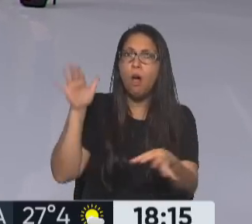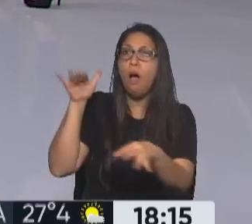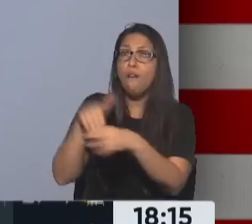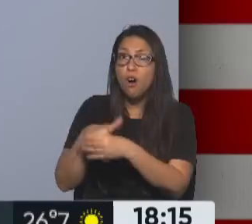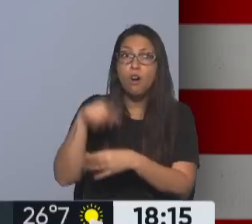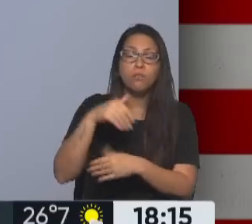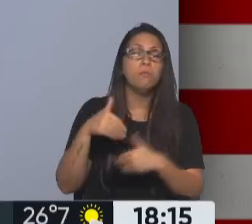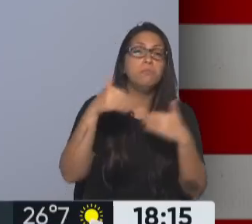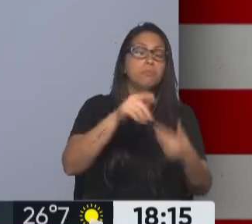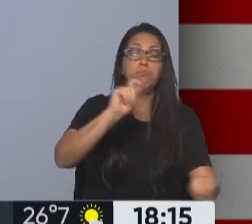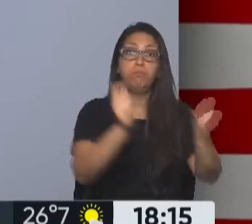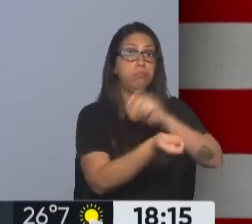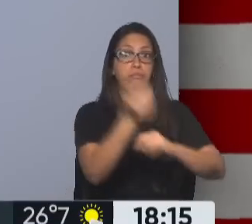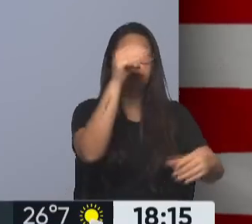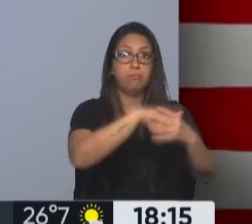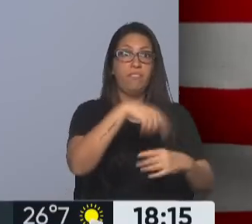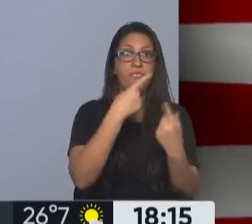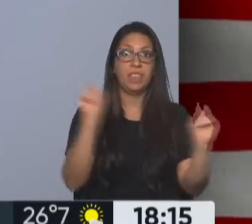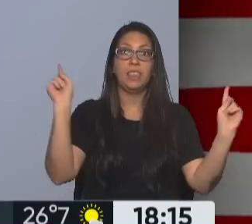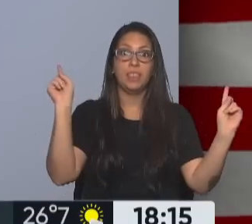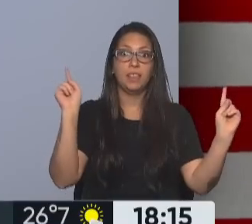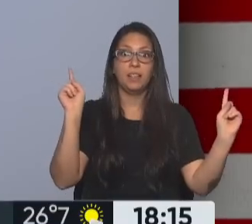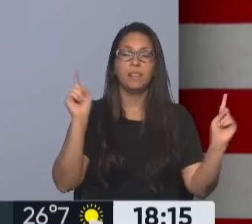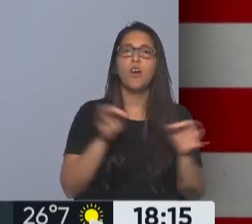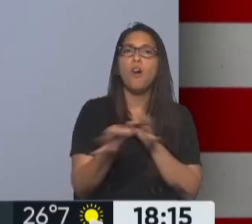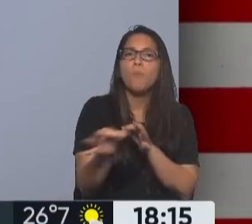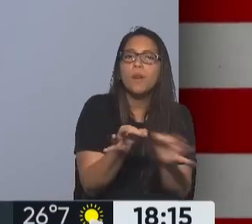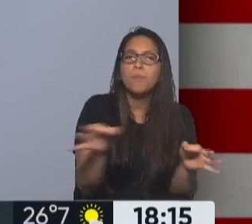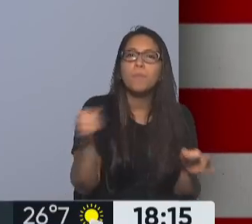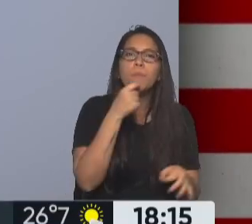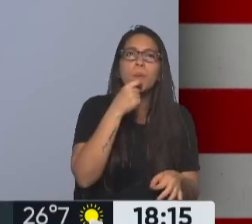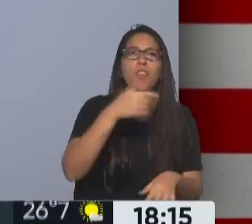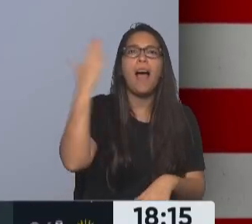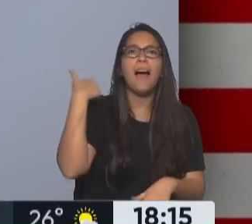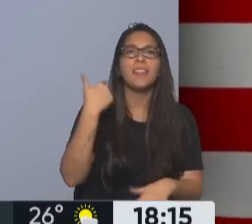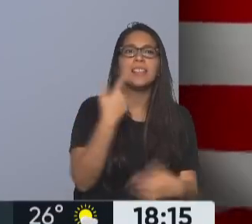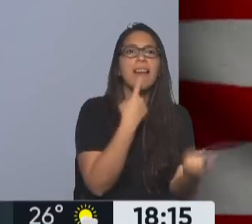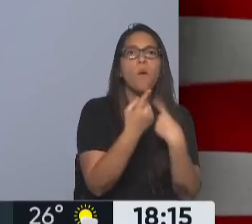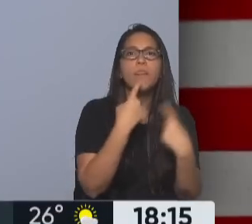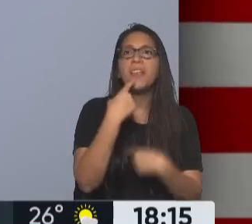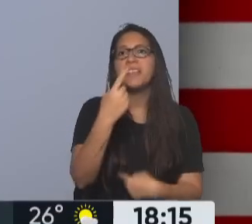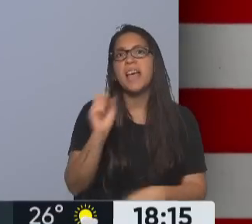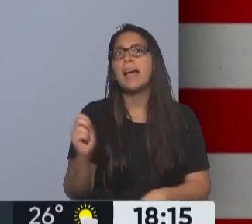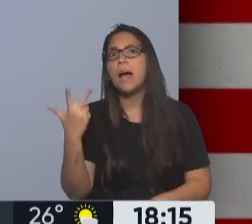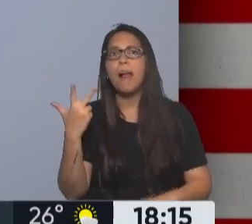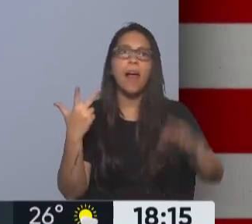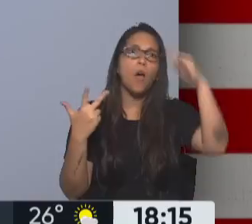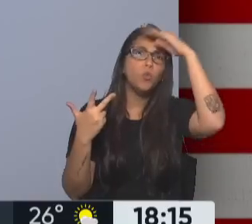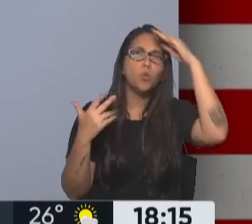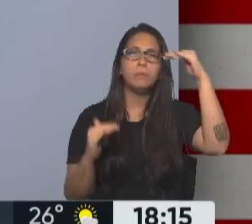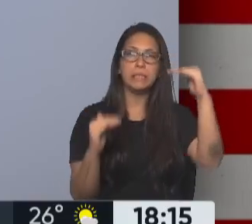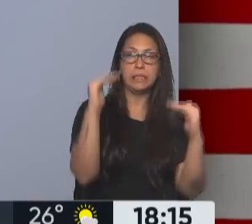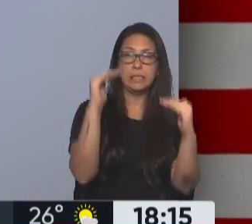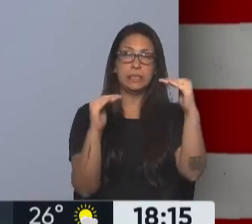¿no? Sí, condados que, bueno, cumplían una función muy clave cuando se hablaba de la paridad en las encuestas y el rol que podían llegar a tener